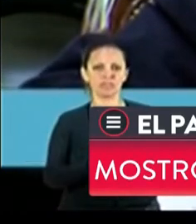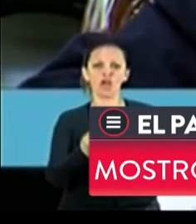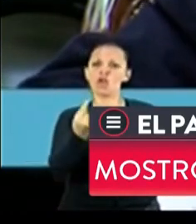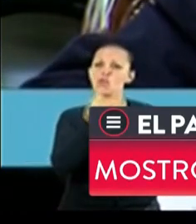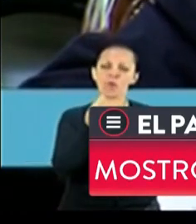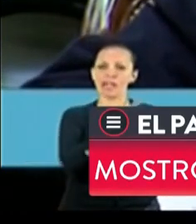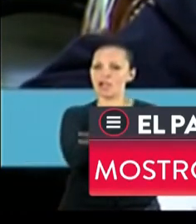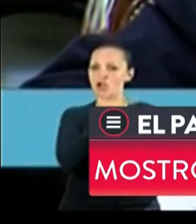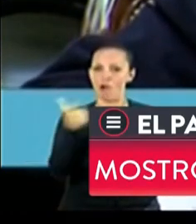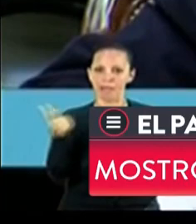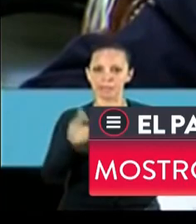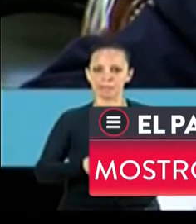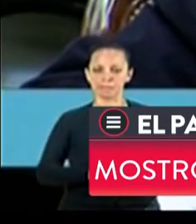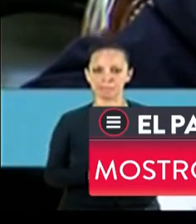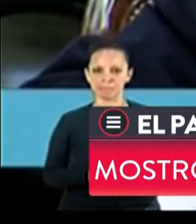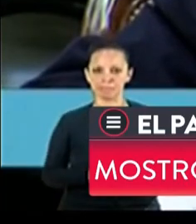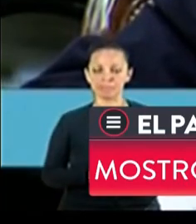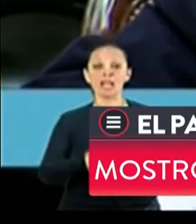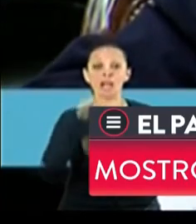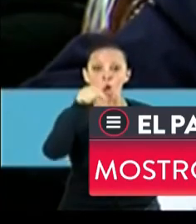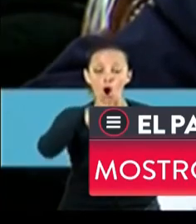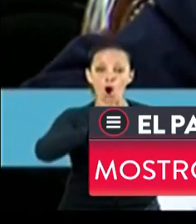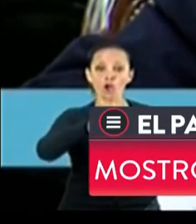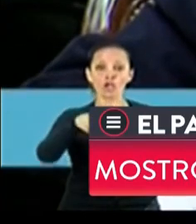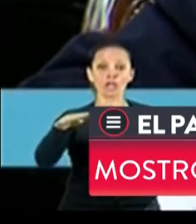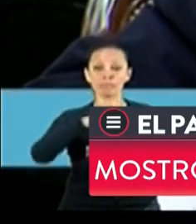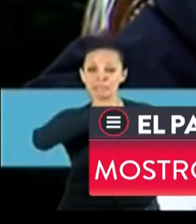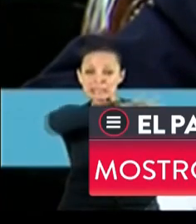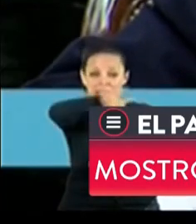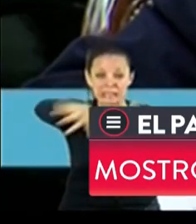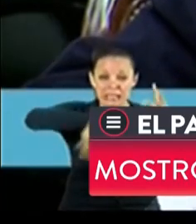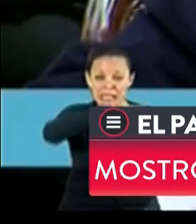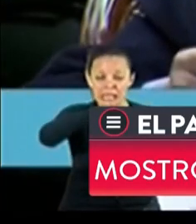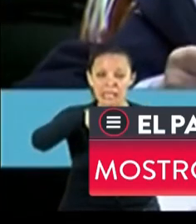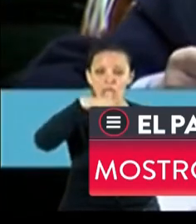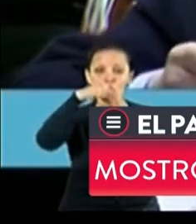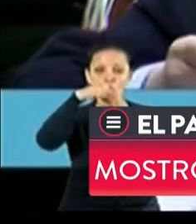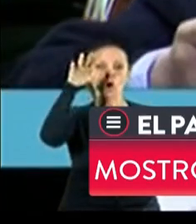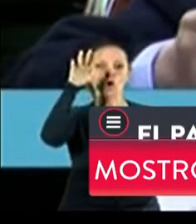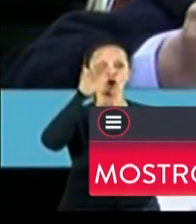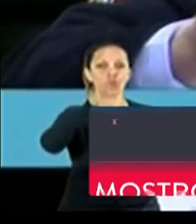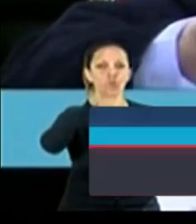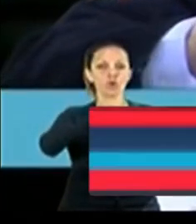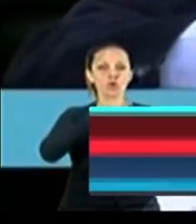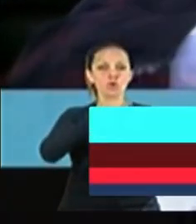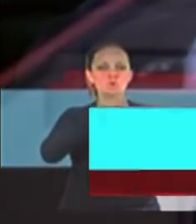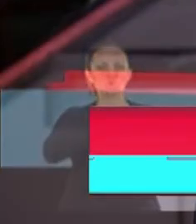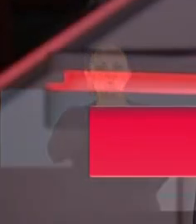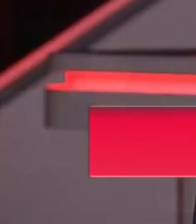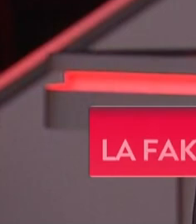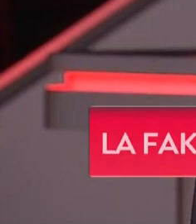hoy fueron provocados por el gobierno que tiene afecto a la violencia institucional.